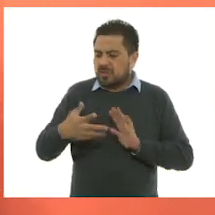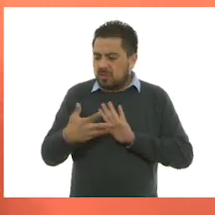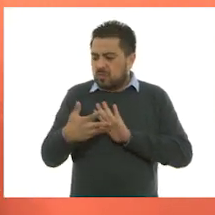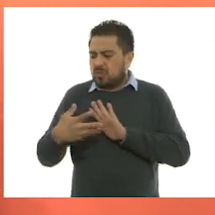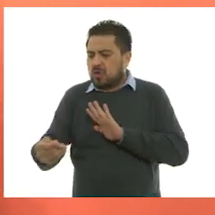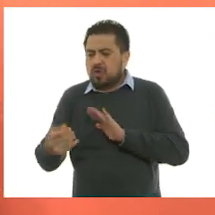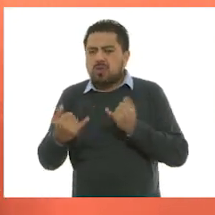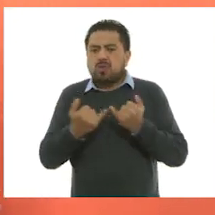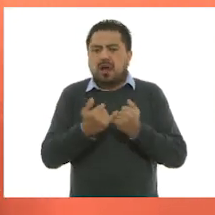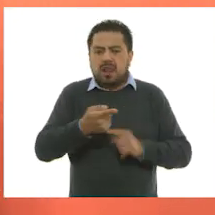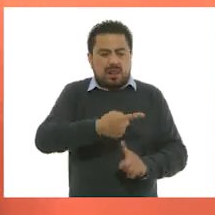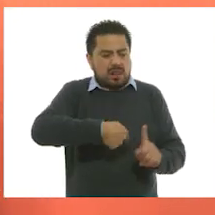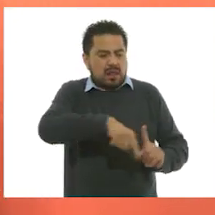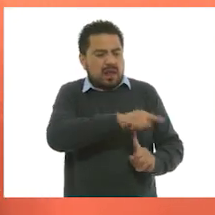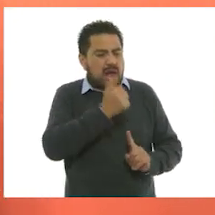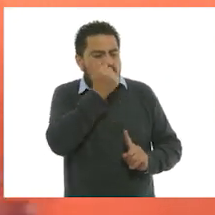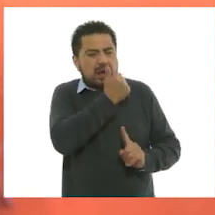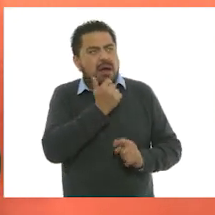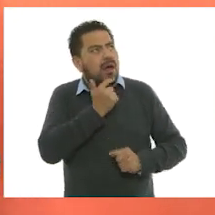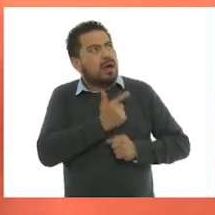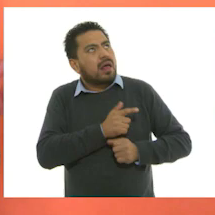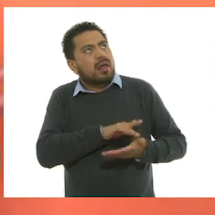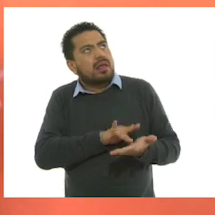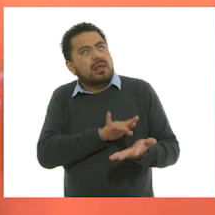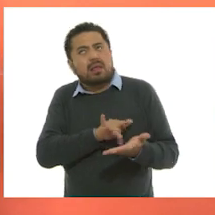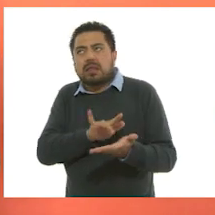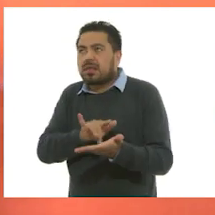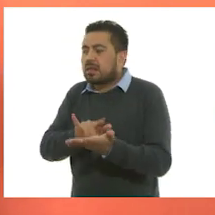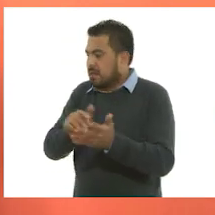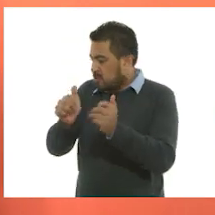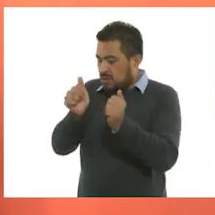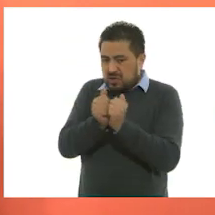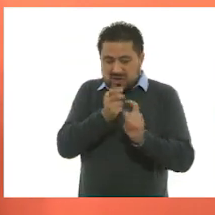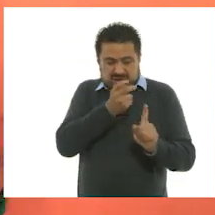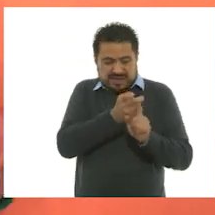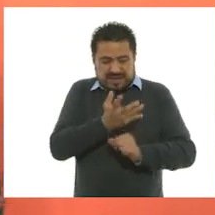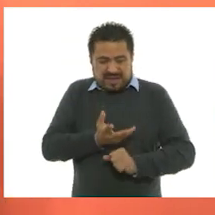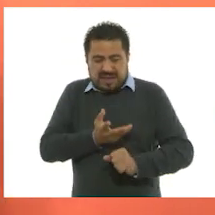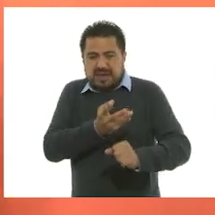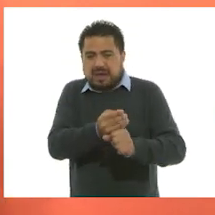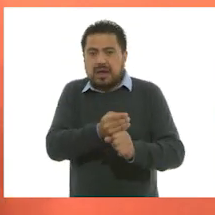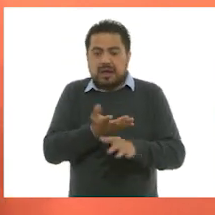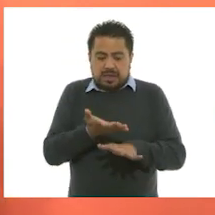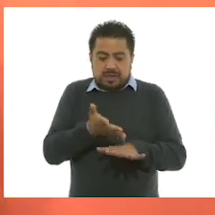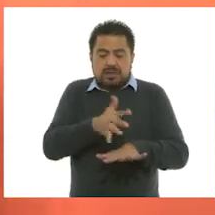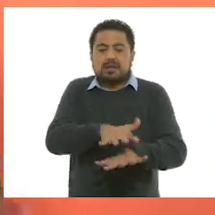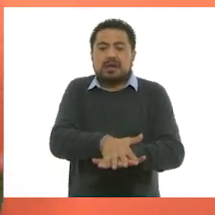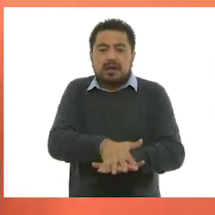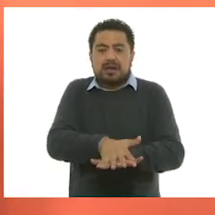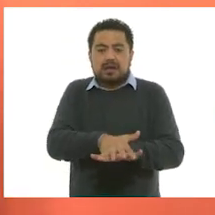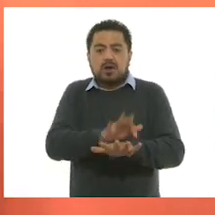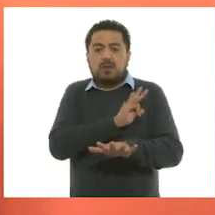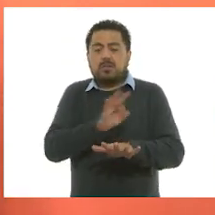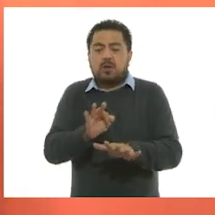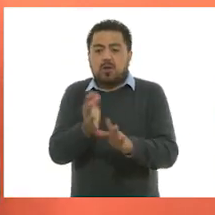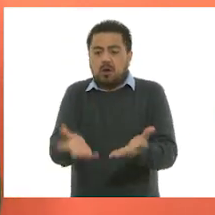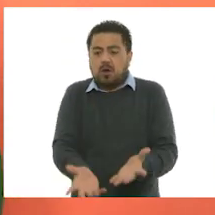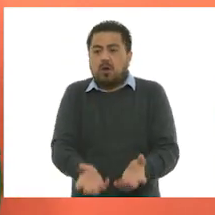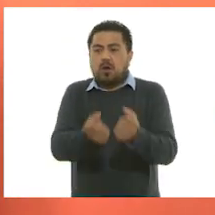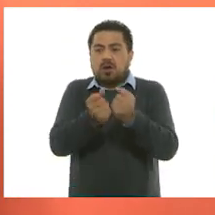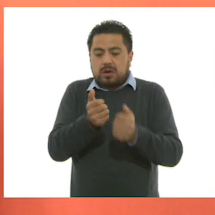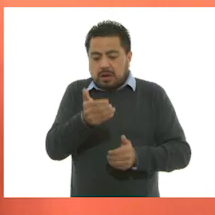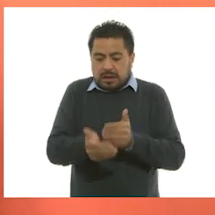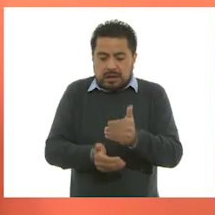los demás. Entonces, con esta estrategia de integración se logra